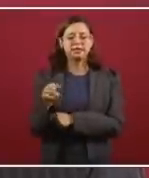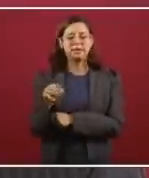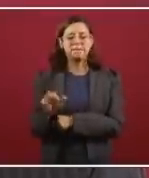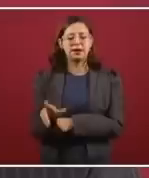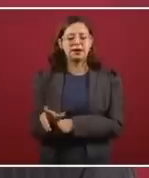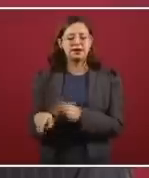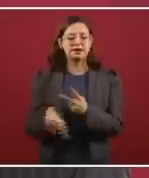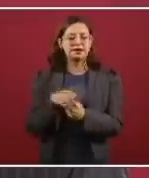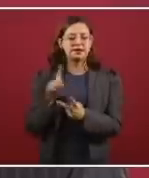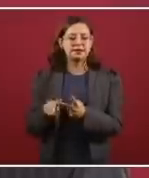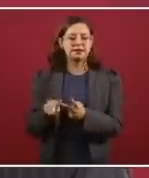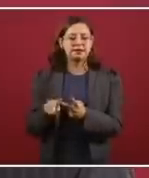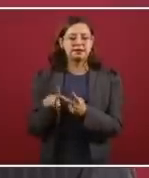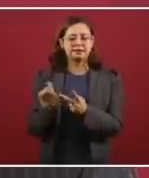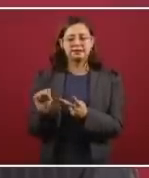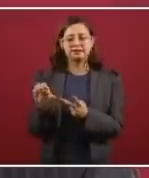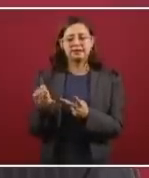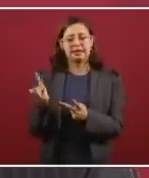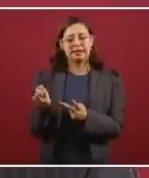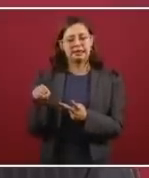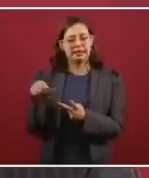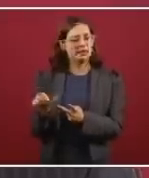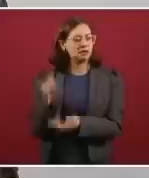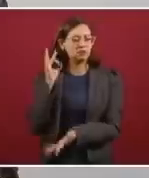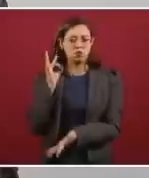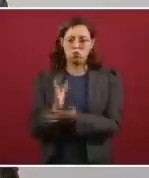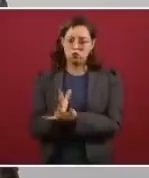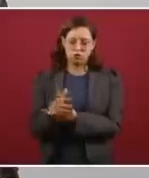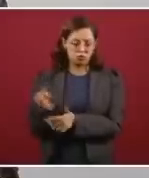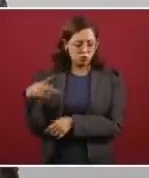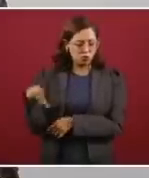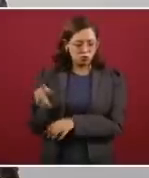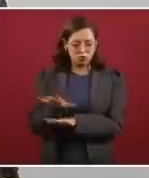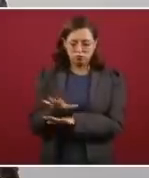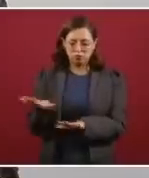y de la Secretaría de la Defensa,